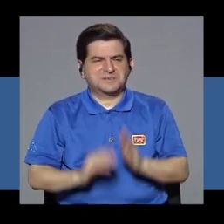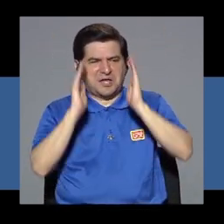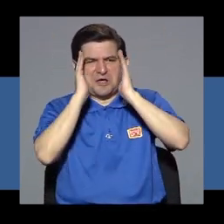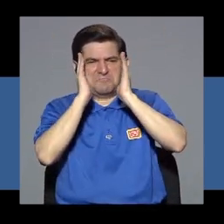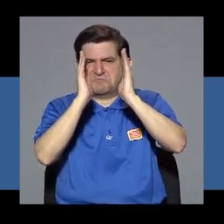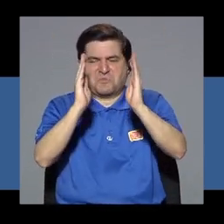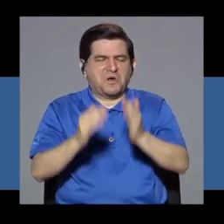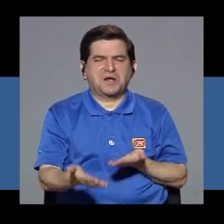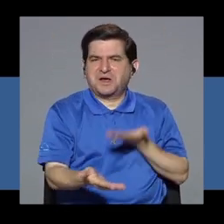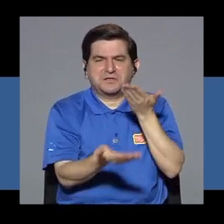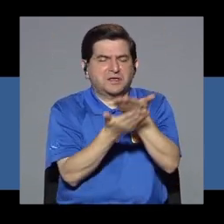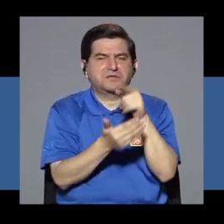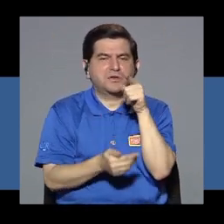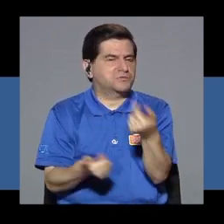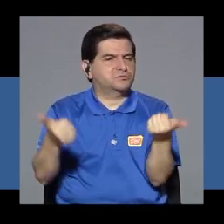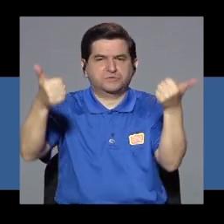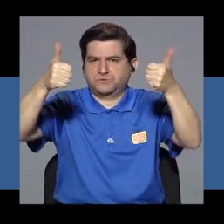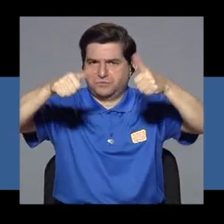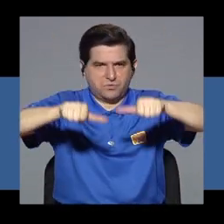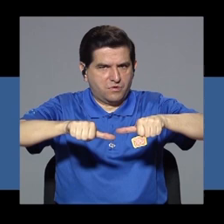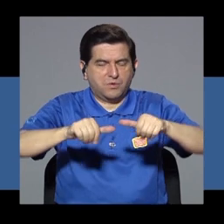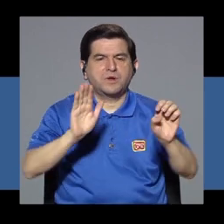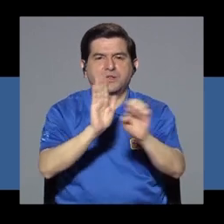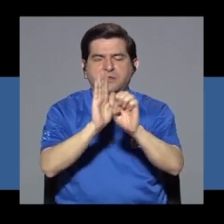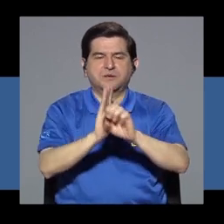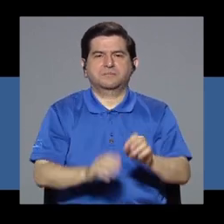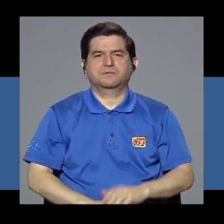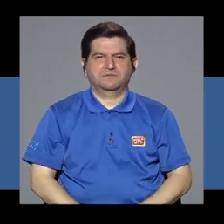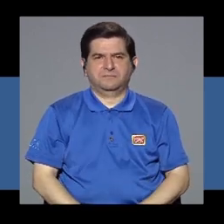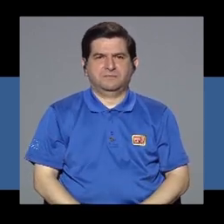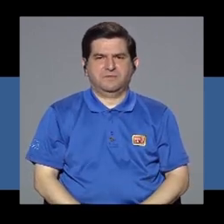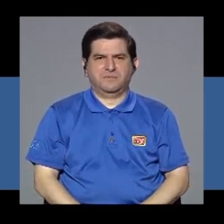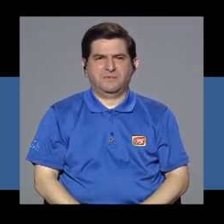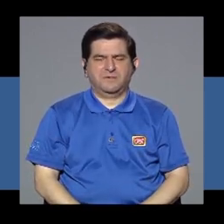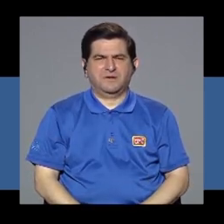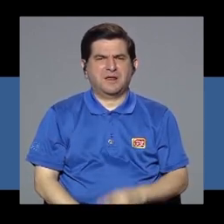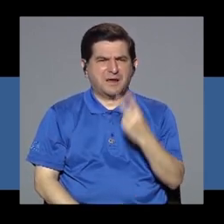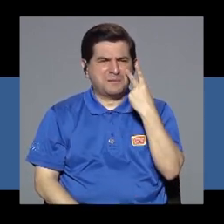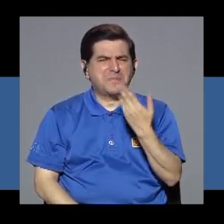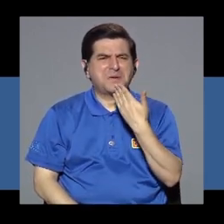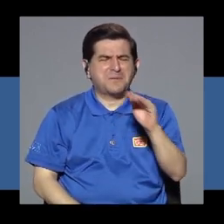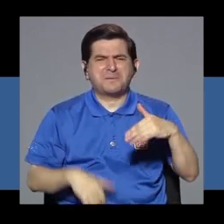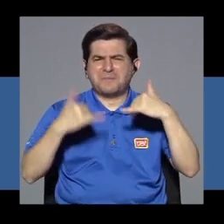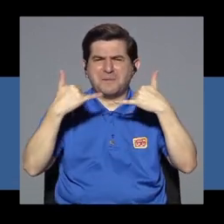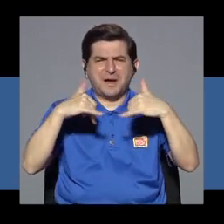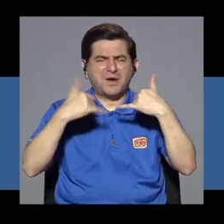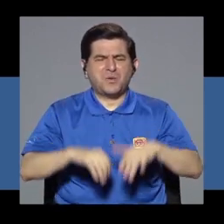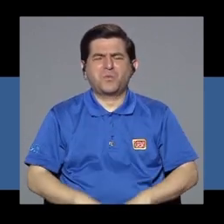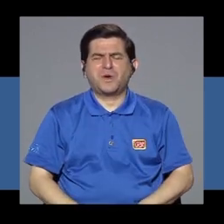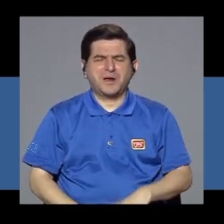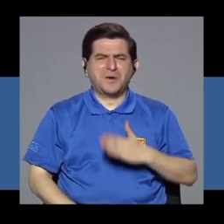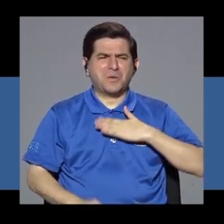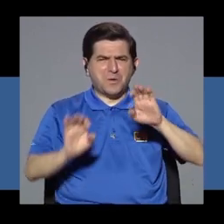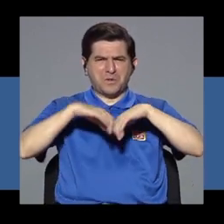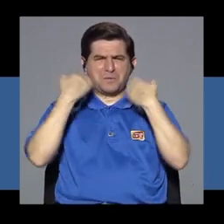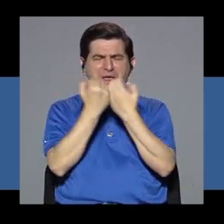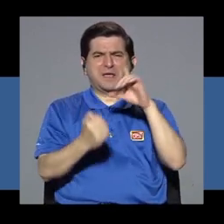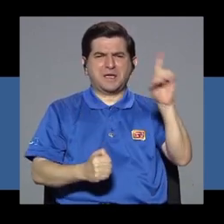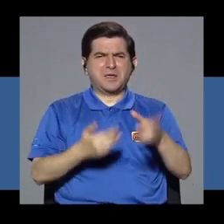la propuesta en la que no estás de acuerdo. Por ejemplo, ¿viste qué mal jugó mi equipo el domingo pasado?